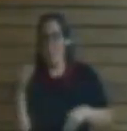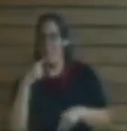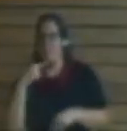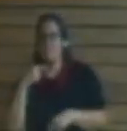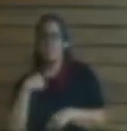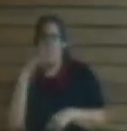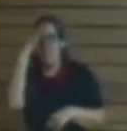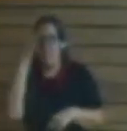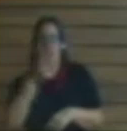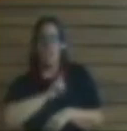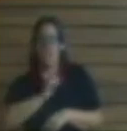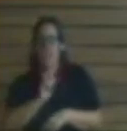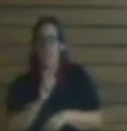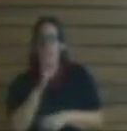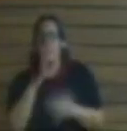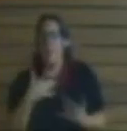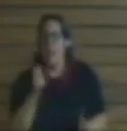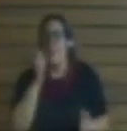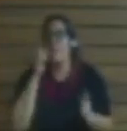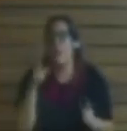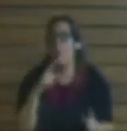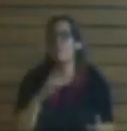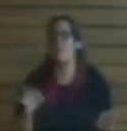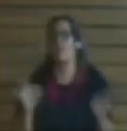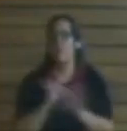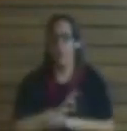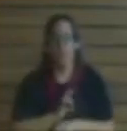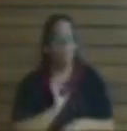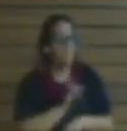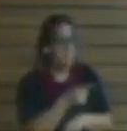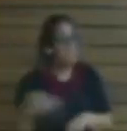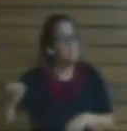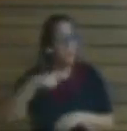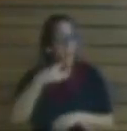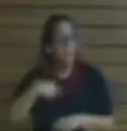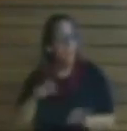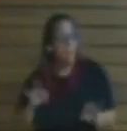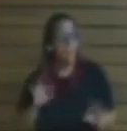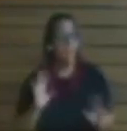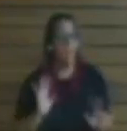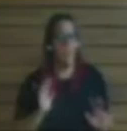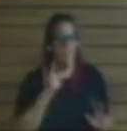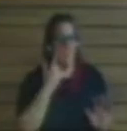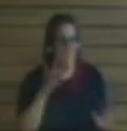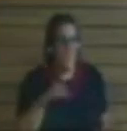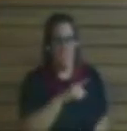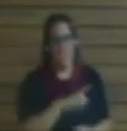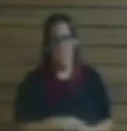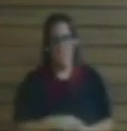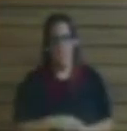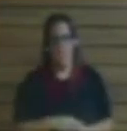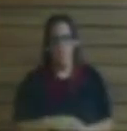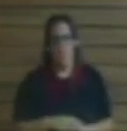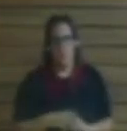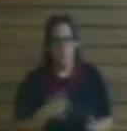cuenta que estábamos equivocados, señora Barcos. Sí, me dicen eso. O sea, fíjese, es que dan miedo,